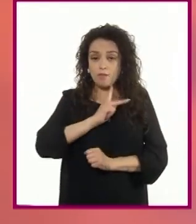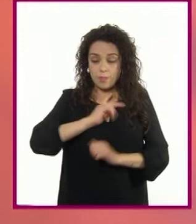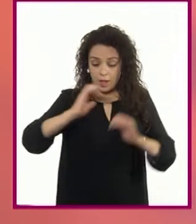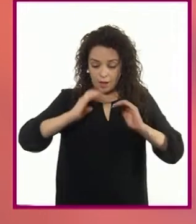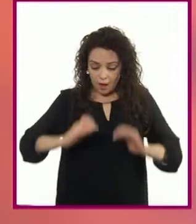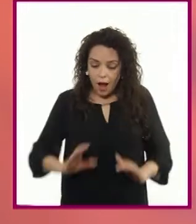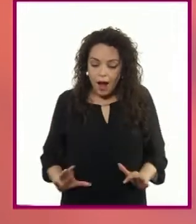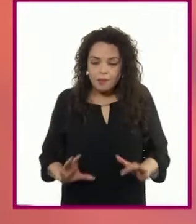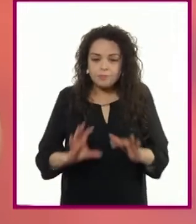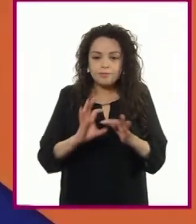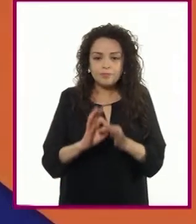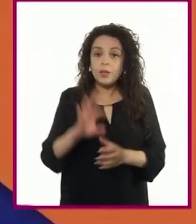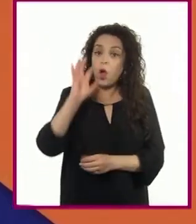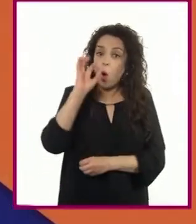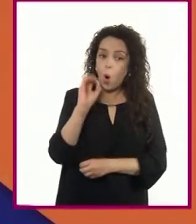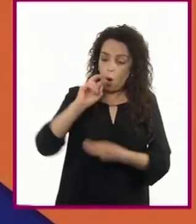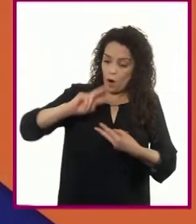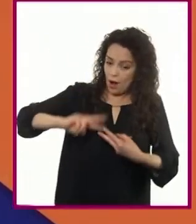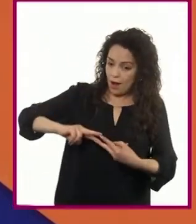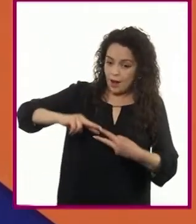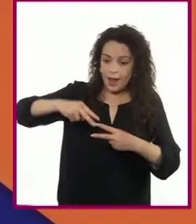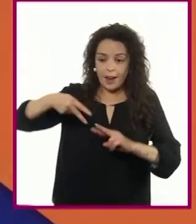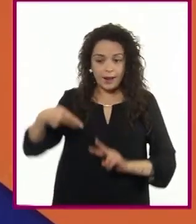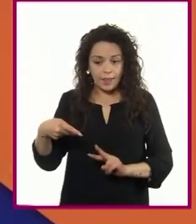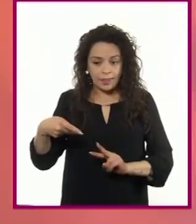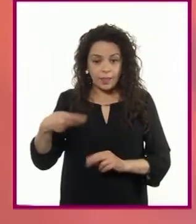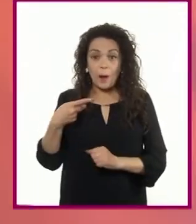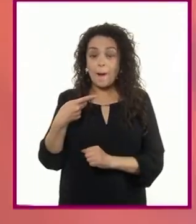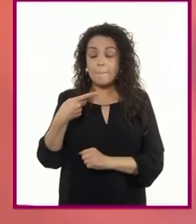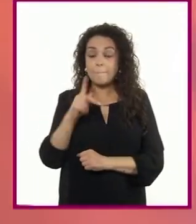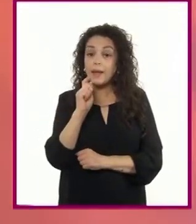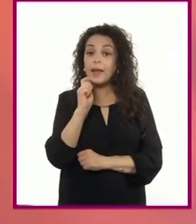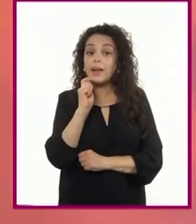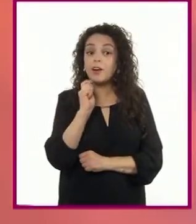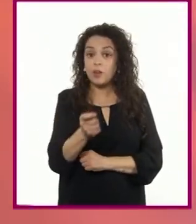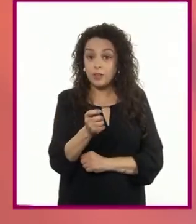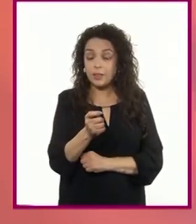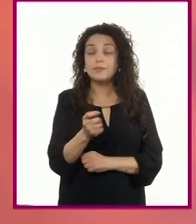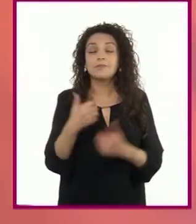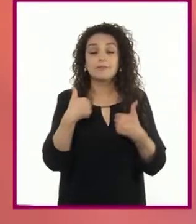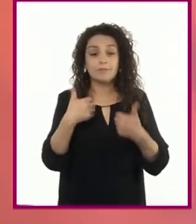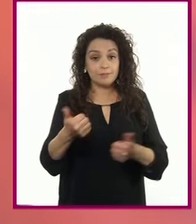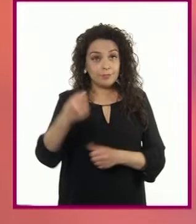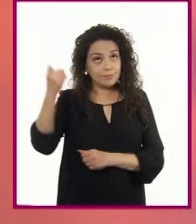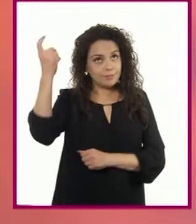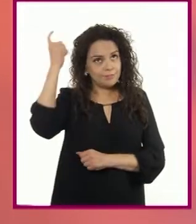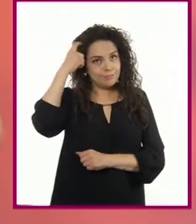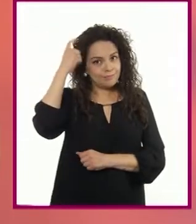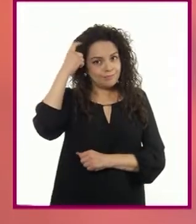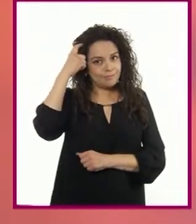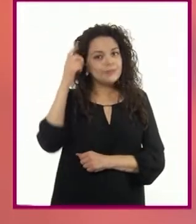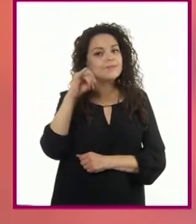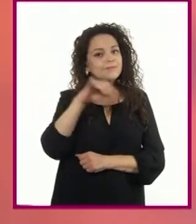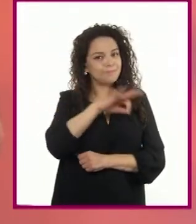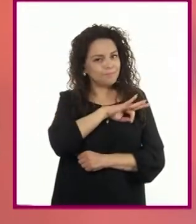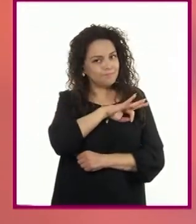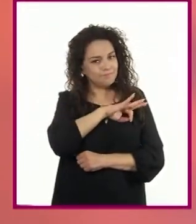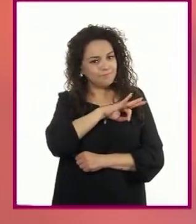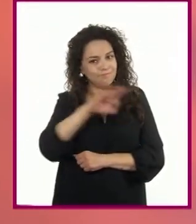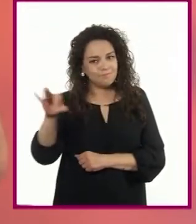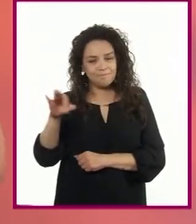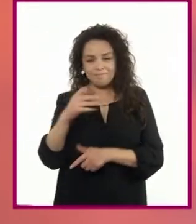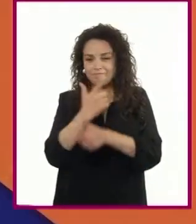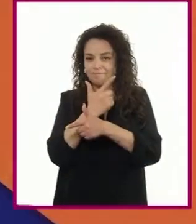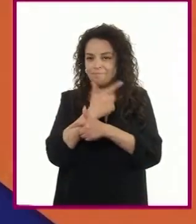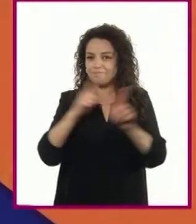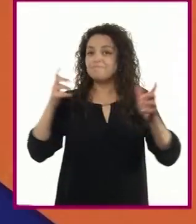y o genéticos. Pero sobre todo, tener en cuenta que poseo una mente que puede lograr lo que se